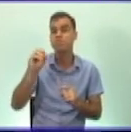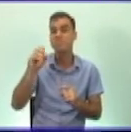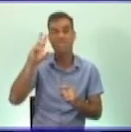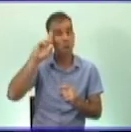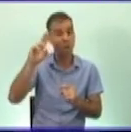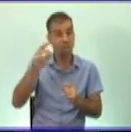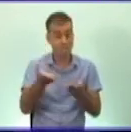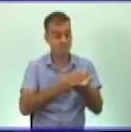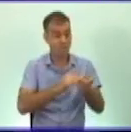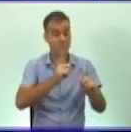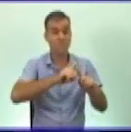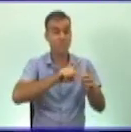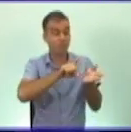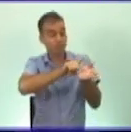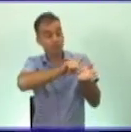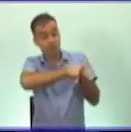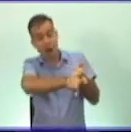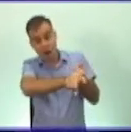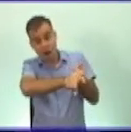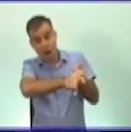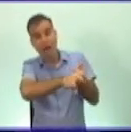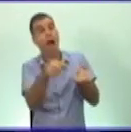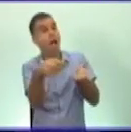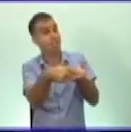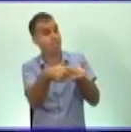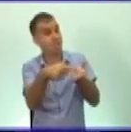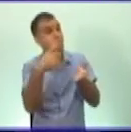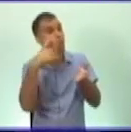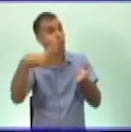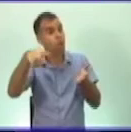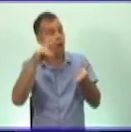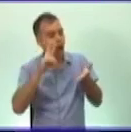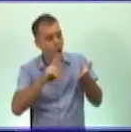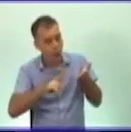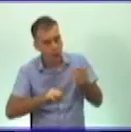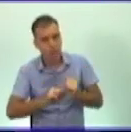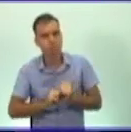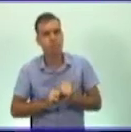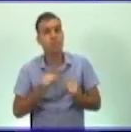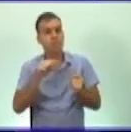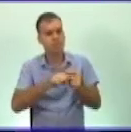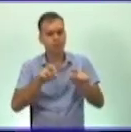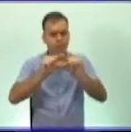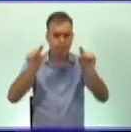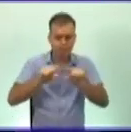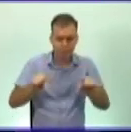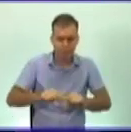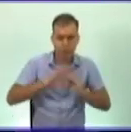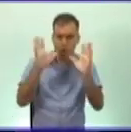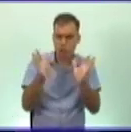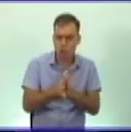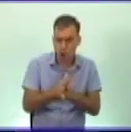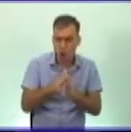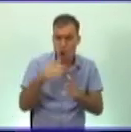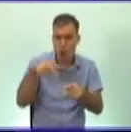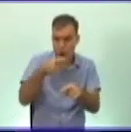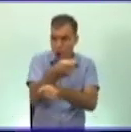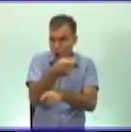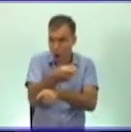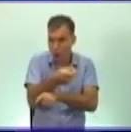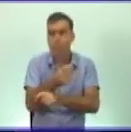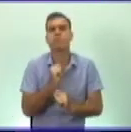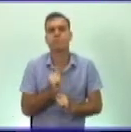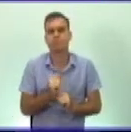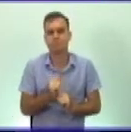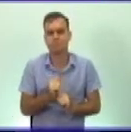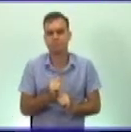final del libro de texto y es importante que revisen el memento. Ahí están todas las fórmulas que trabajamos hoy, los cuerpos y las áreas de las